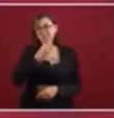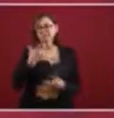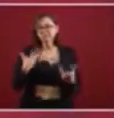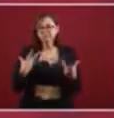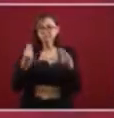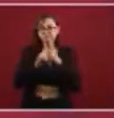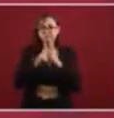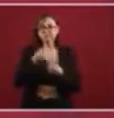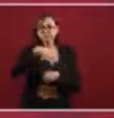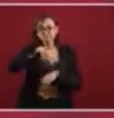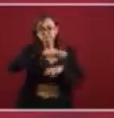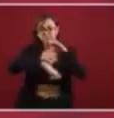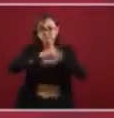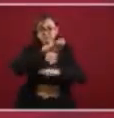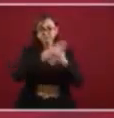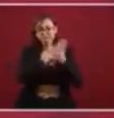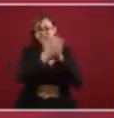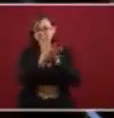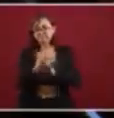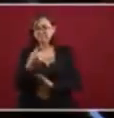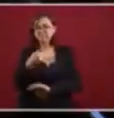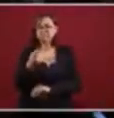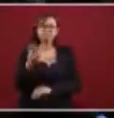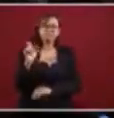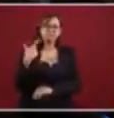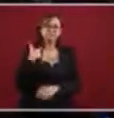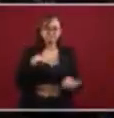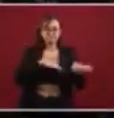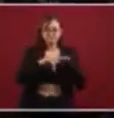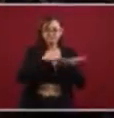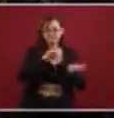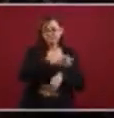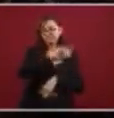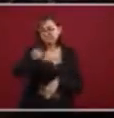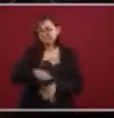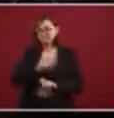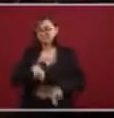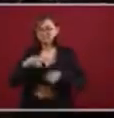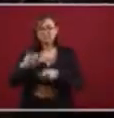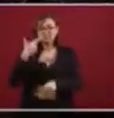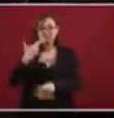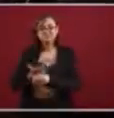vinculado con empresas donde trabajaba antes,